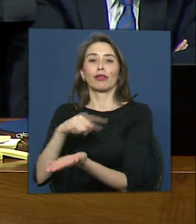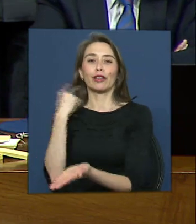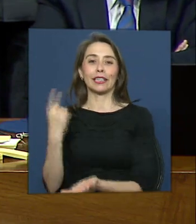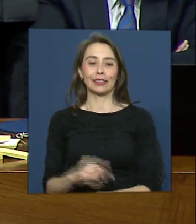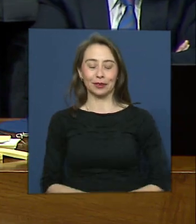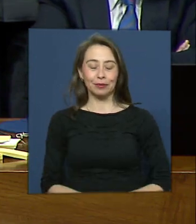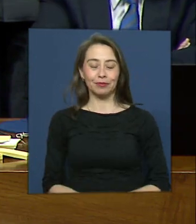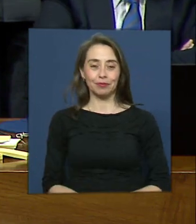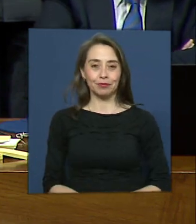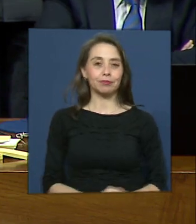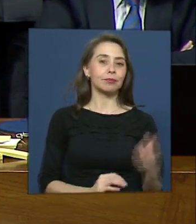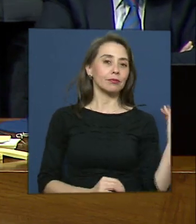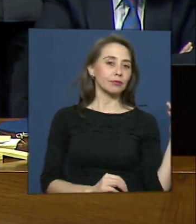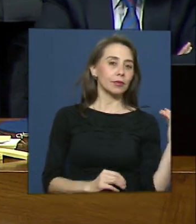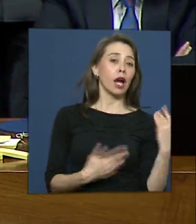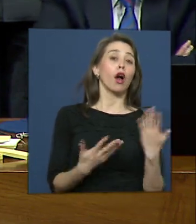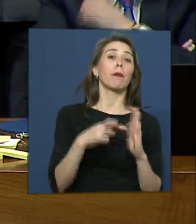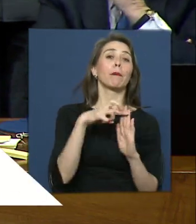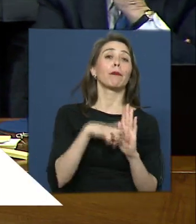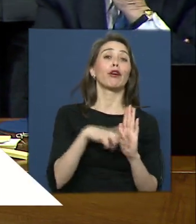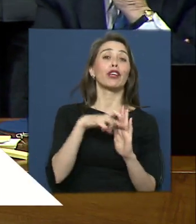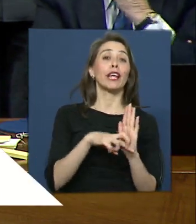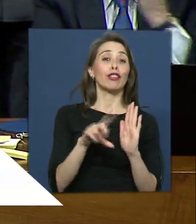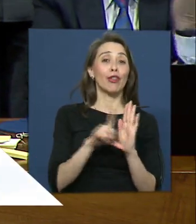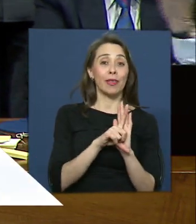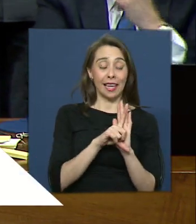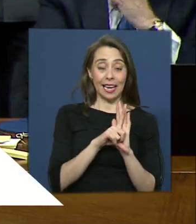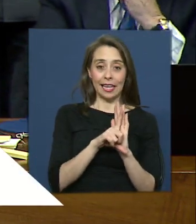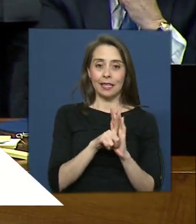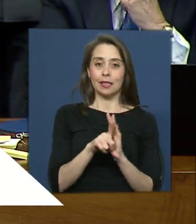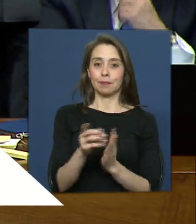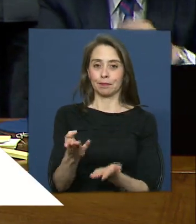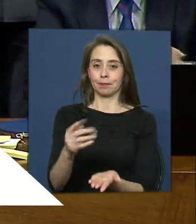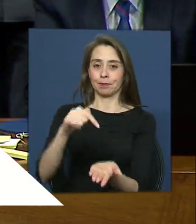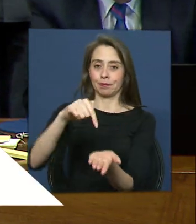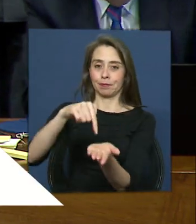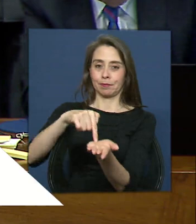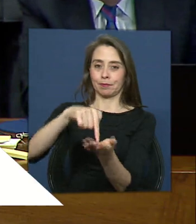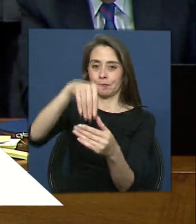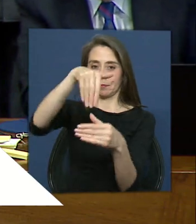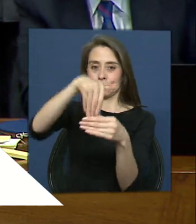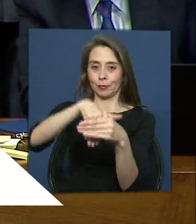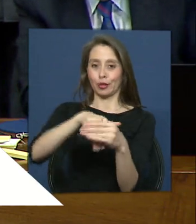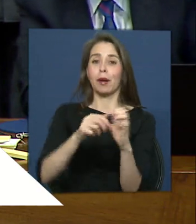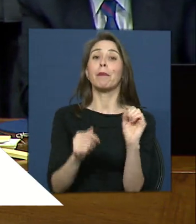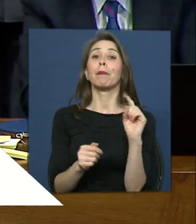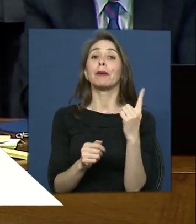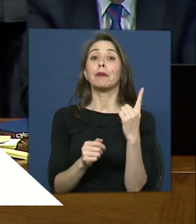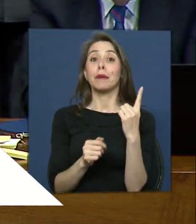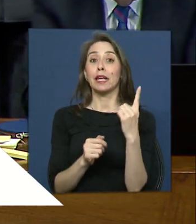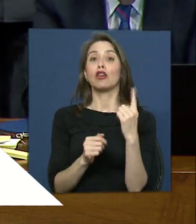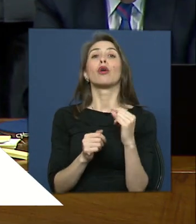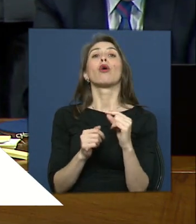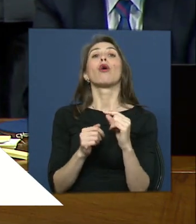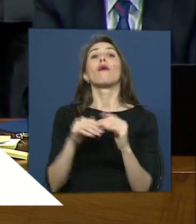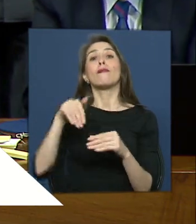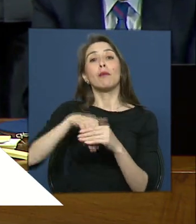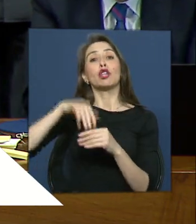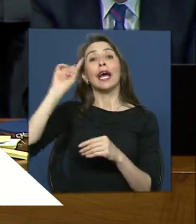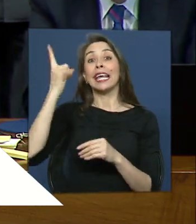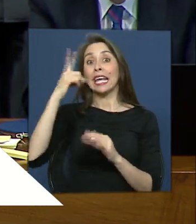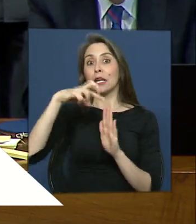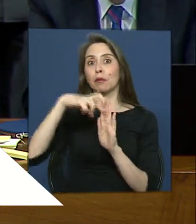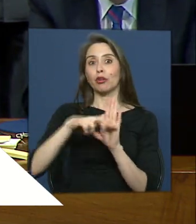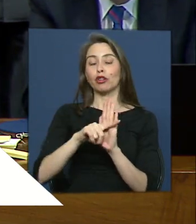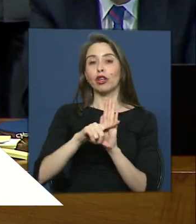con los proyectos de ley. Vamos a votar entonces a continuación los proyectos de ley. Y en primer lugar, en votación general, el proyecto de ley iniciado